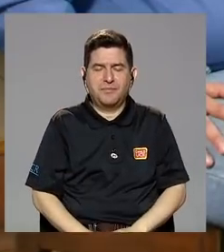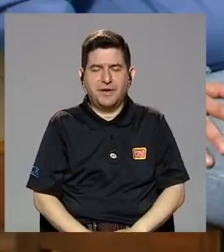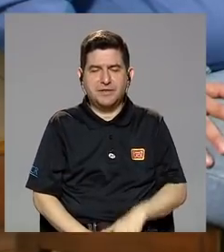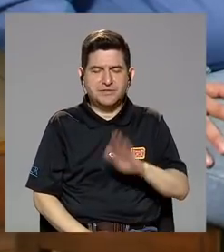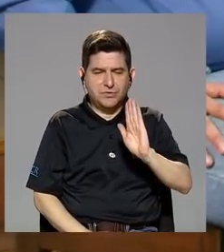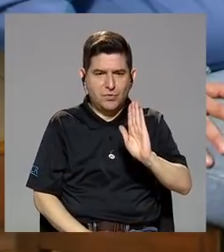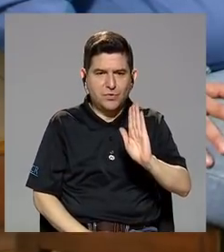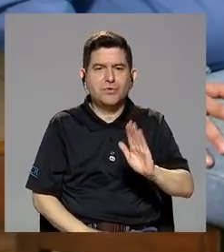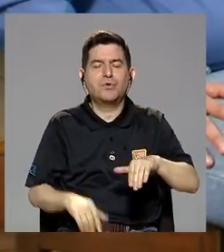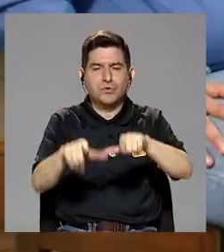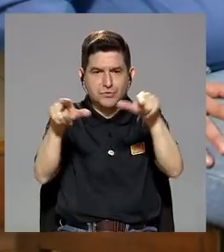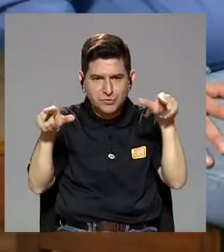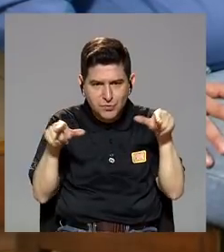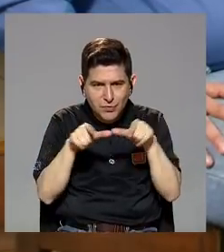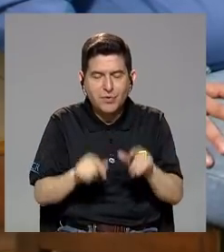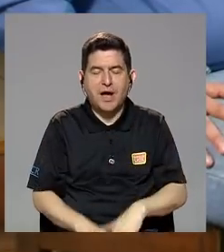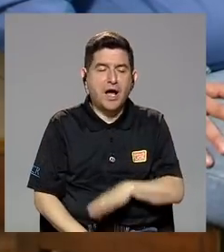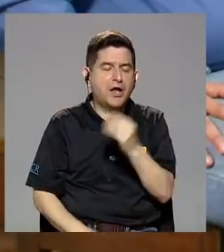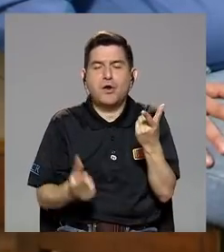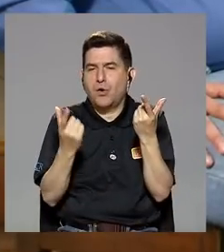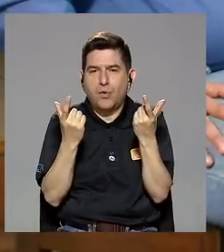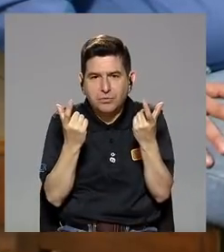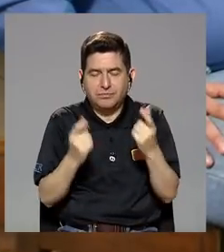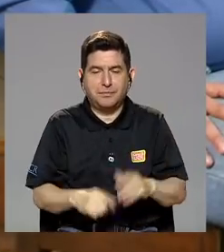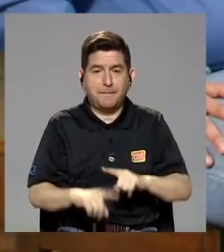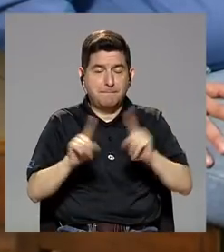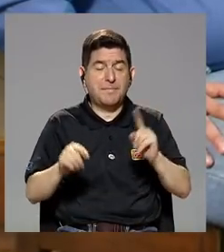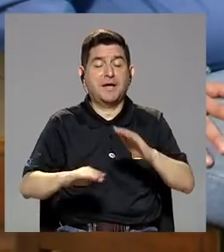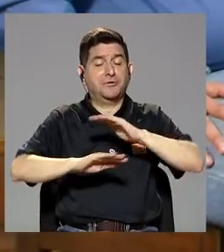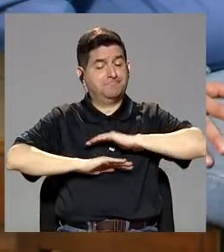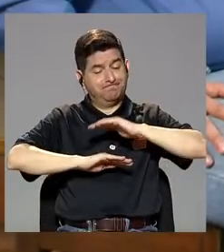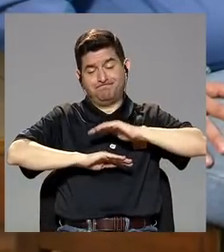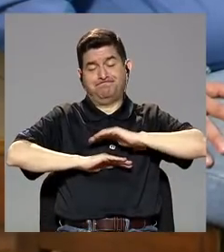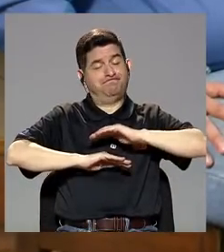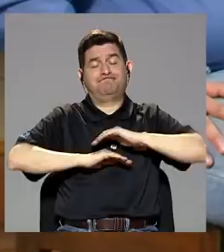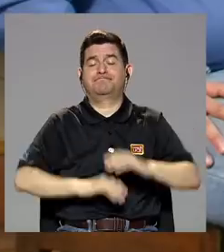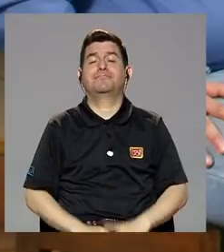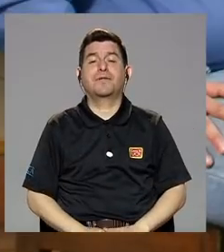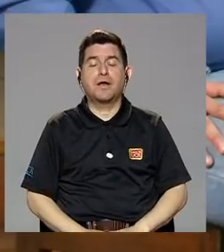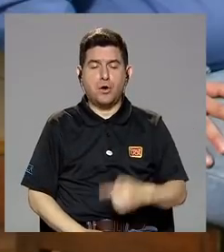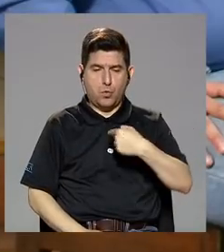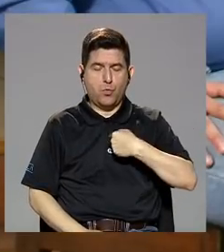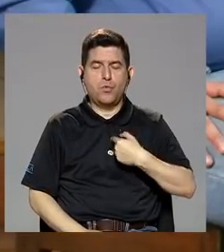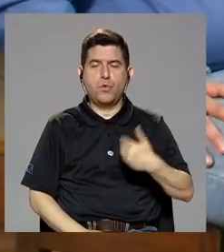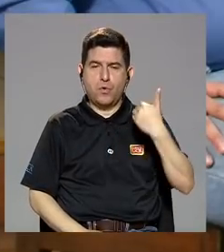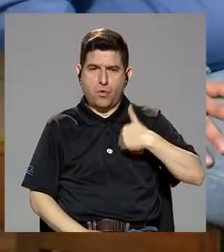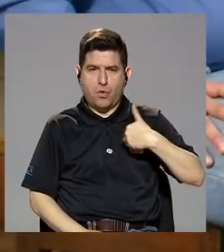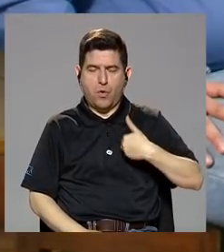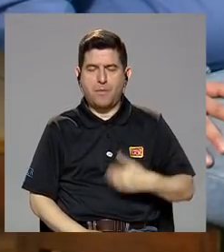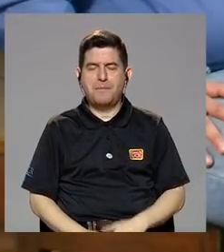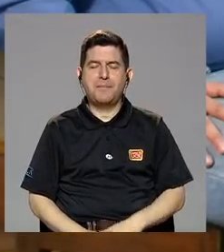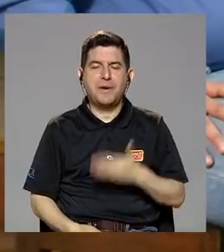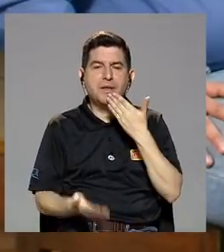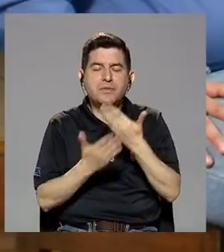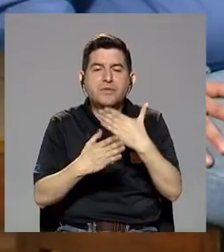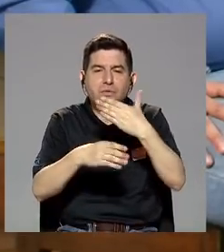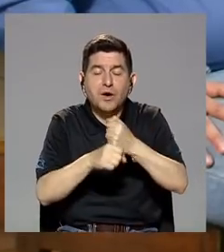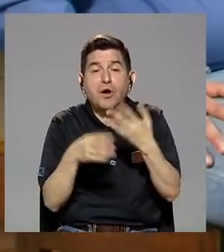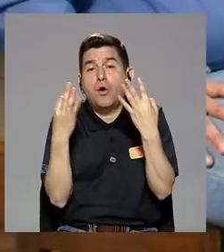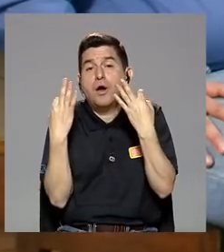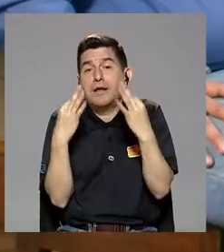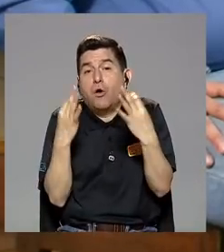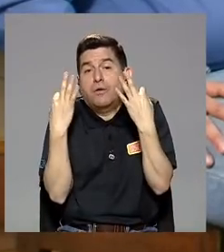posición sacrifica dinero pero bueno esa es la satisfacción de ser un hombre de bien no o por lo menos tratar